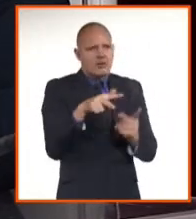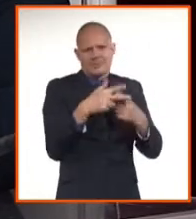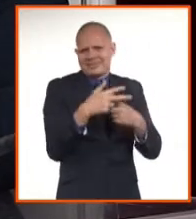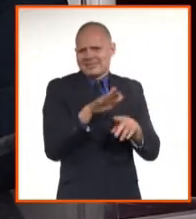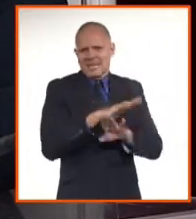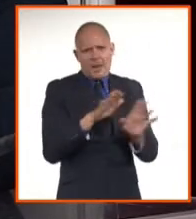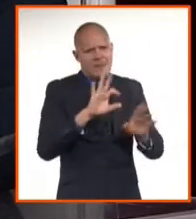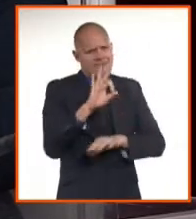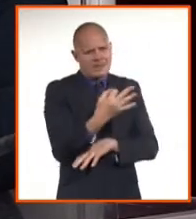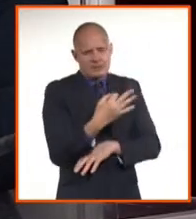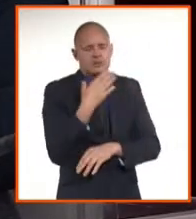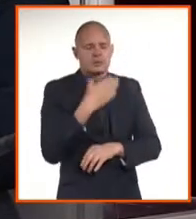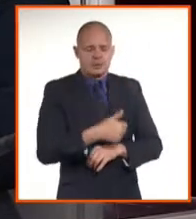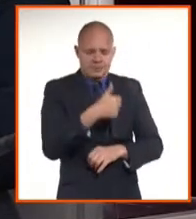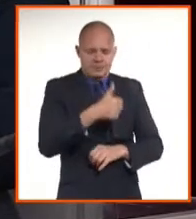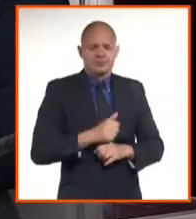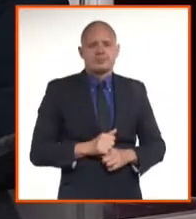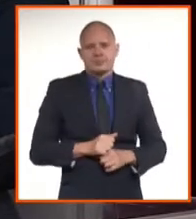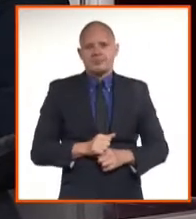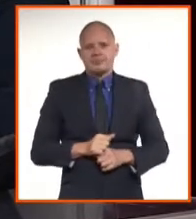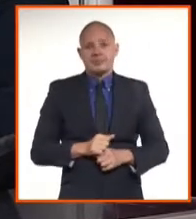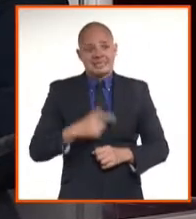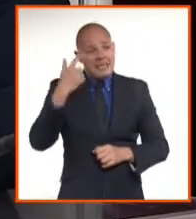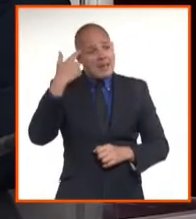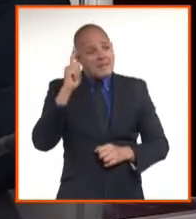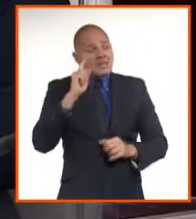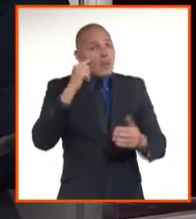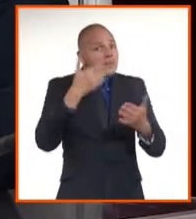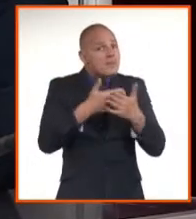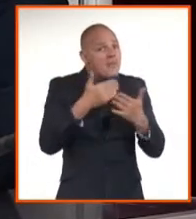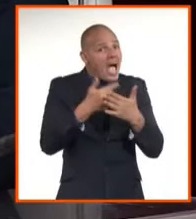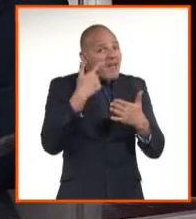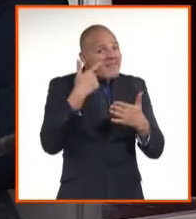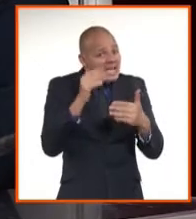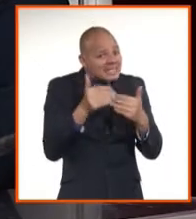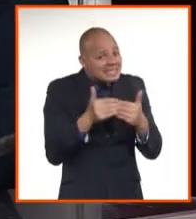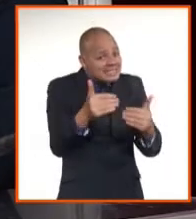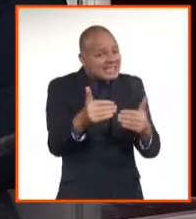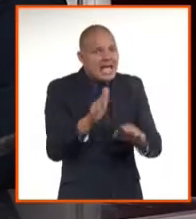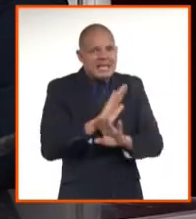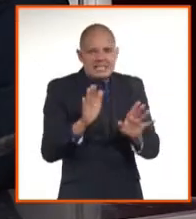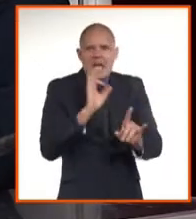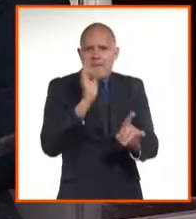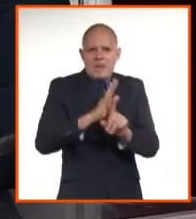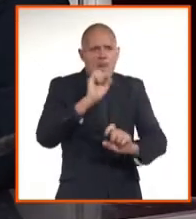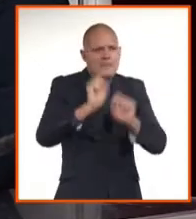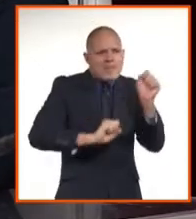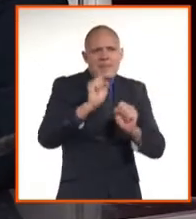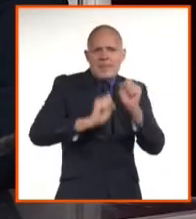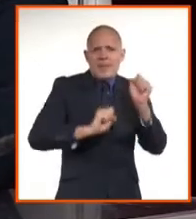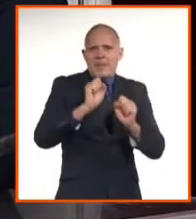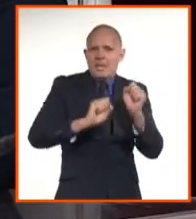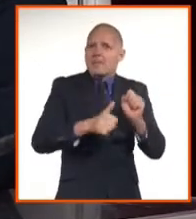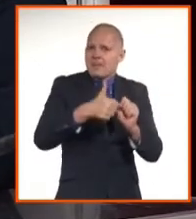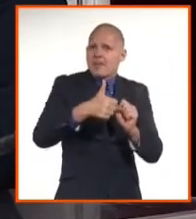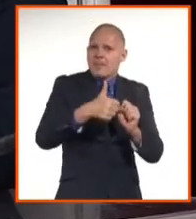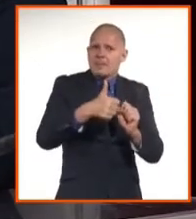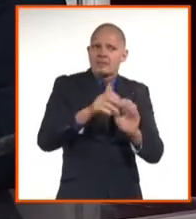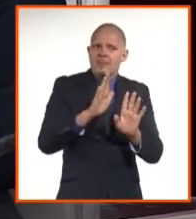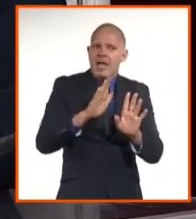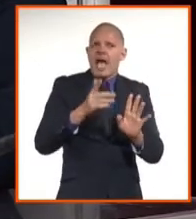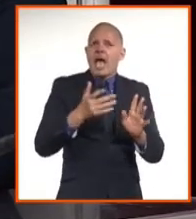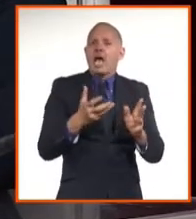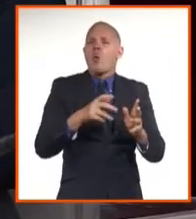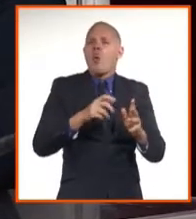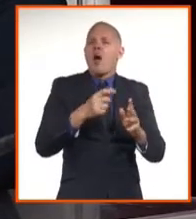quedaba ya visto a haber concluido el mantenimiento de que la máquina llegara a 3.600 sin vibraciones y sin alta temperatura en